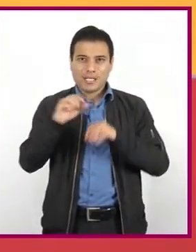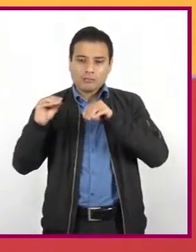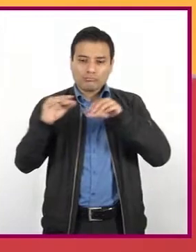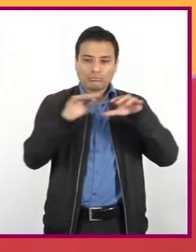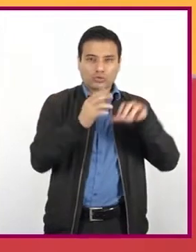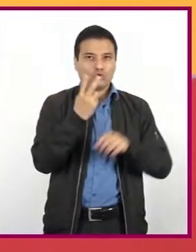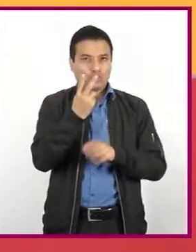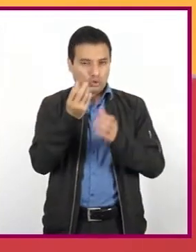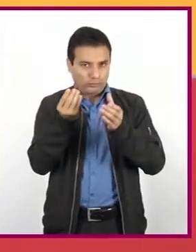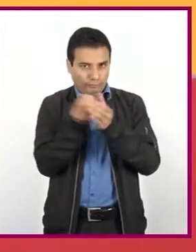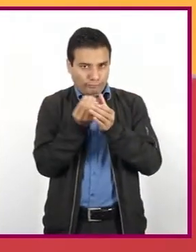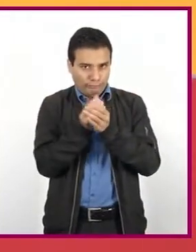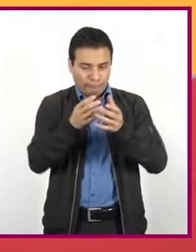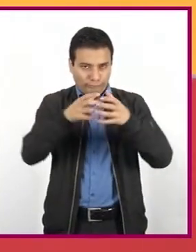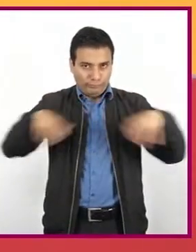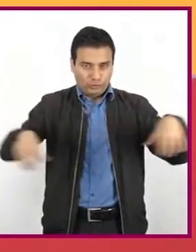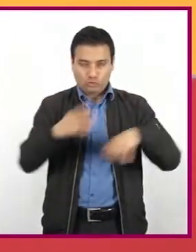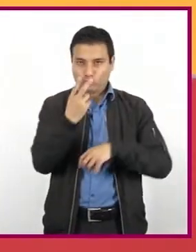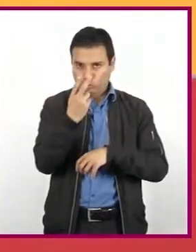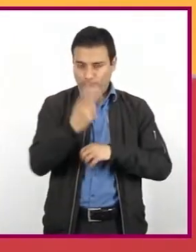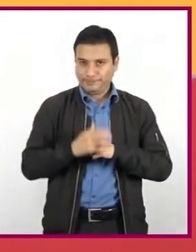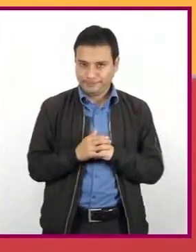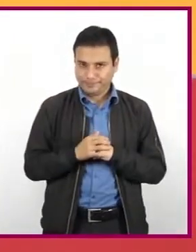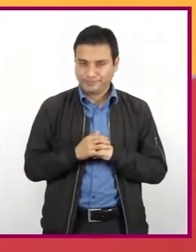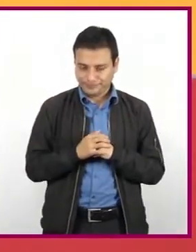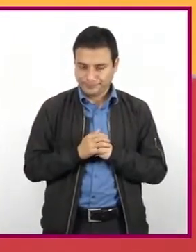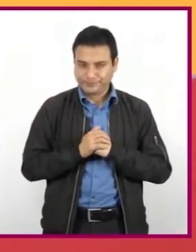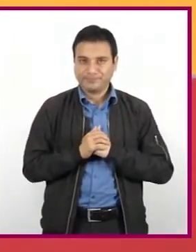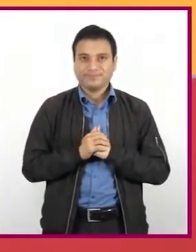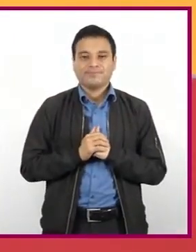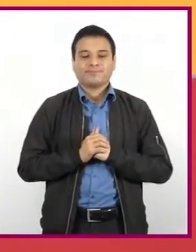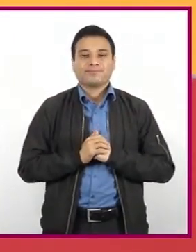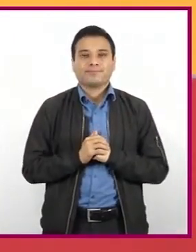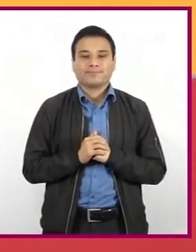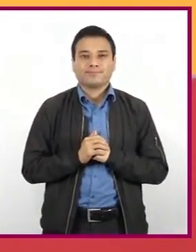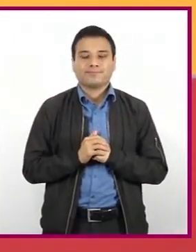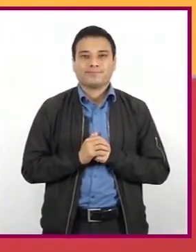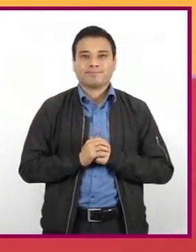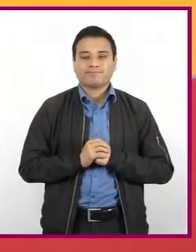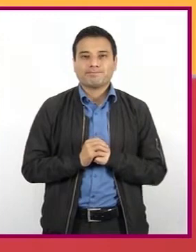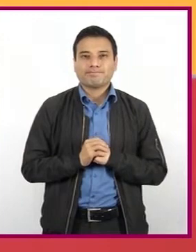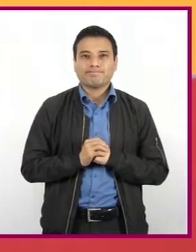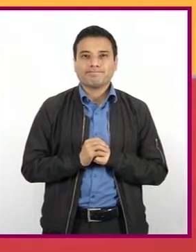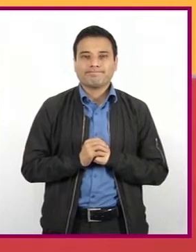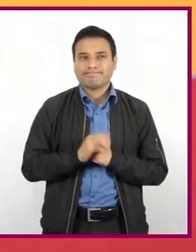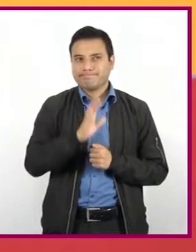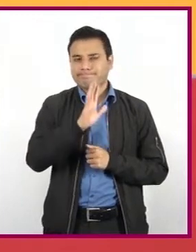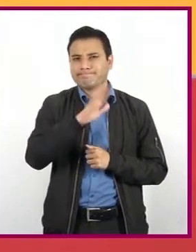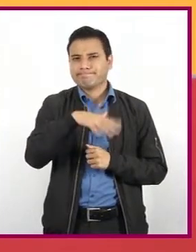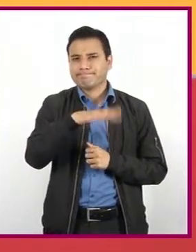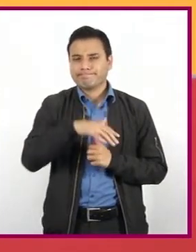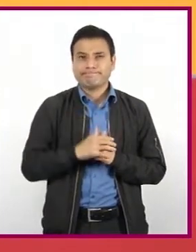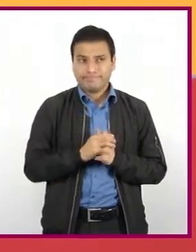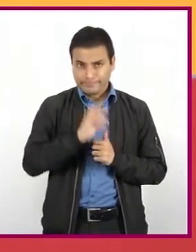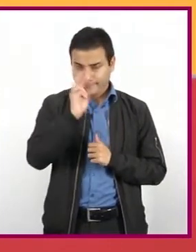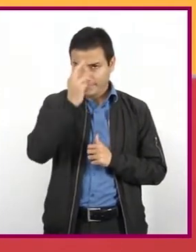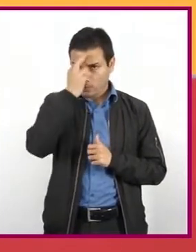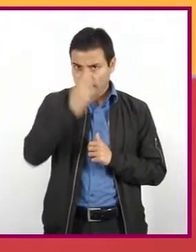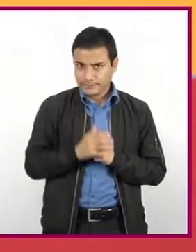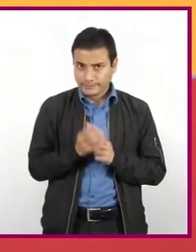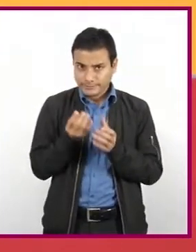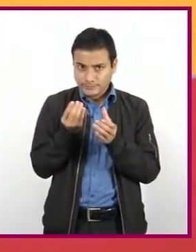grupos, dependiendo de las interacciones que tiene con la materia. Leslie, ¿recuerdas cuál